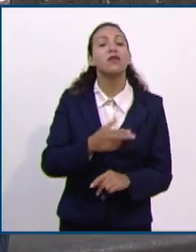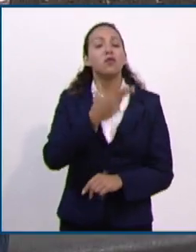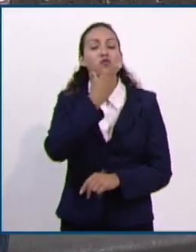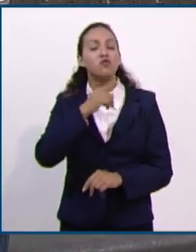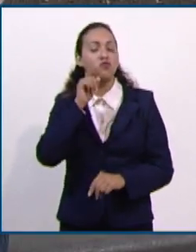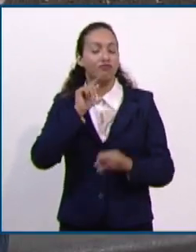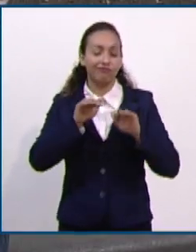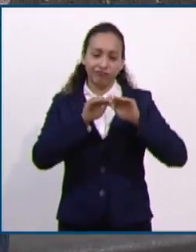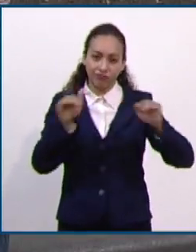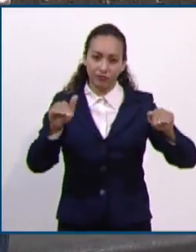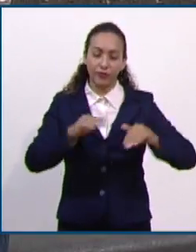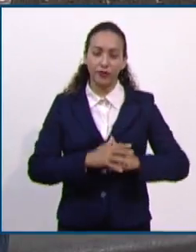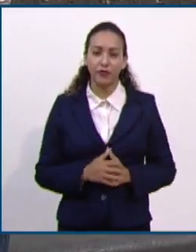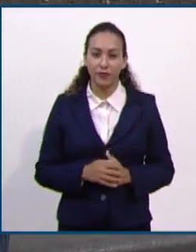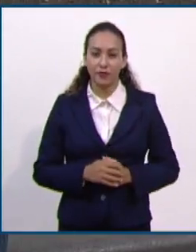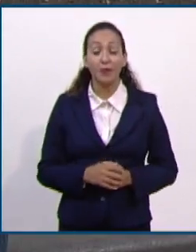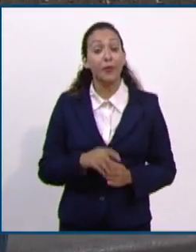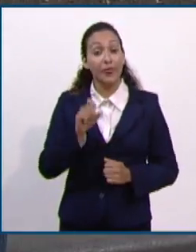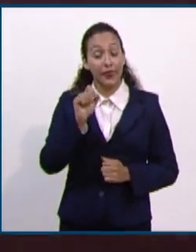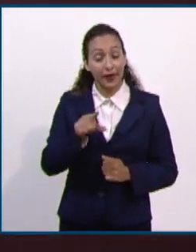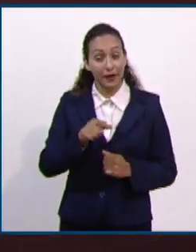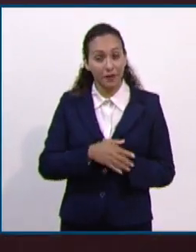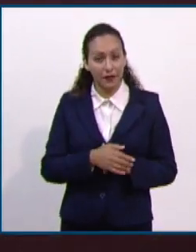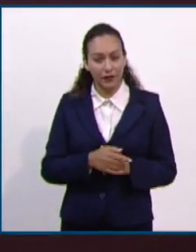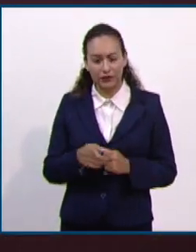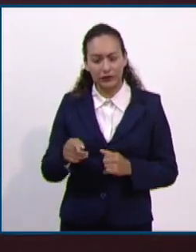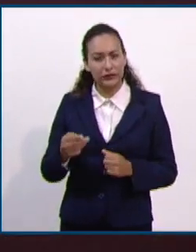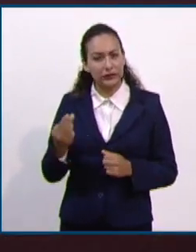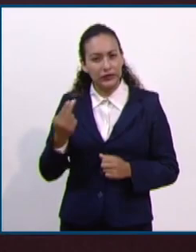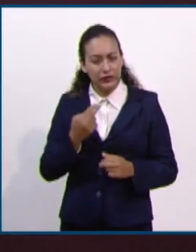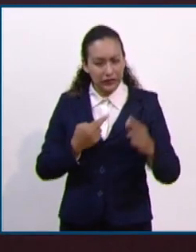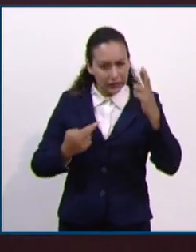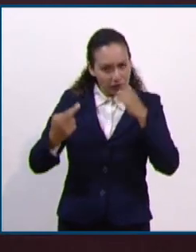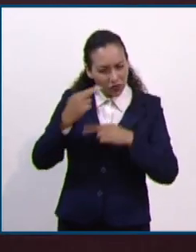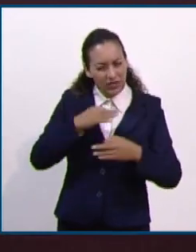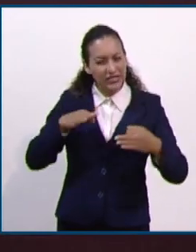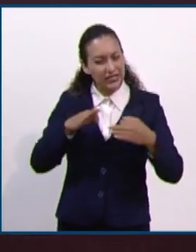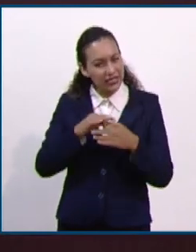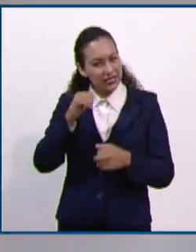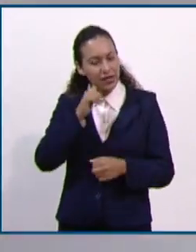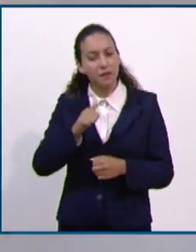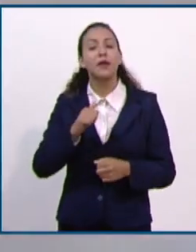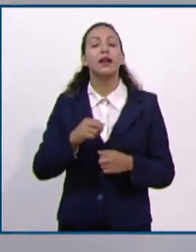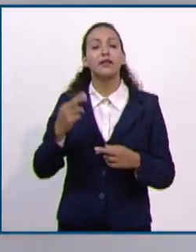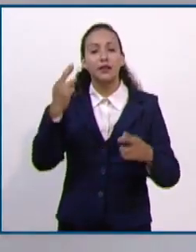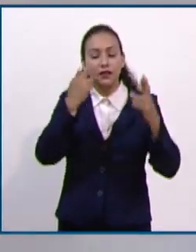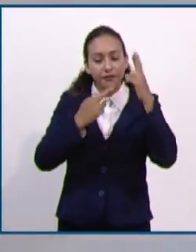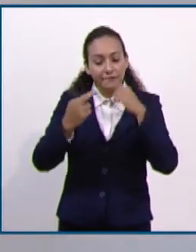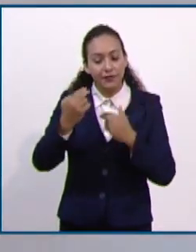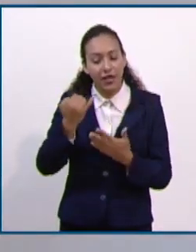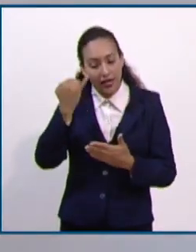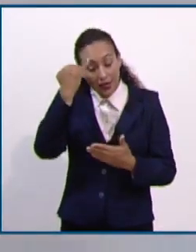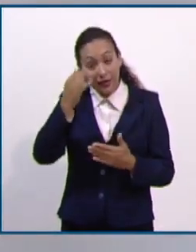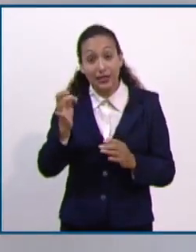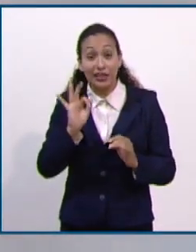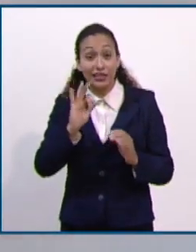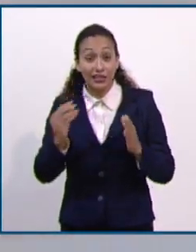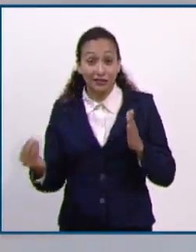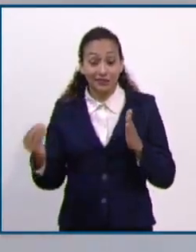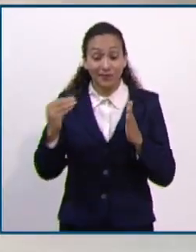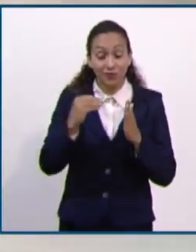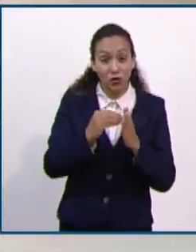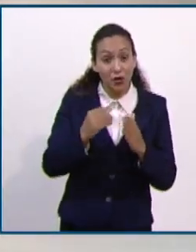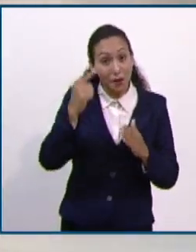género. Además, debe realizar un constante examen sobre las ideas preconcebidas que pueden encontrarse involucradas